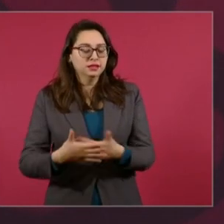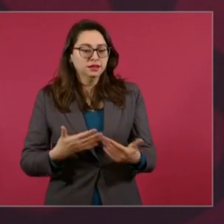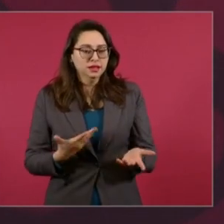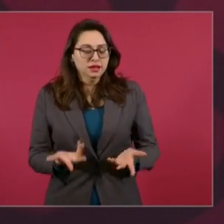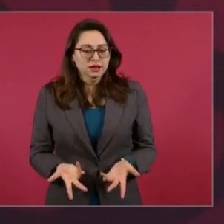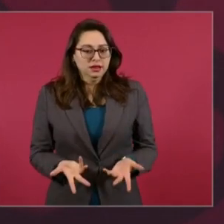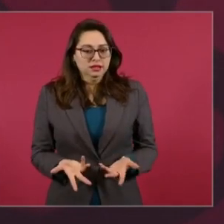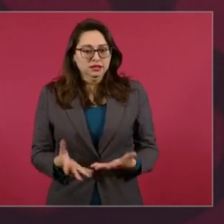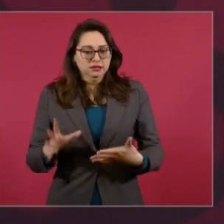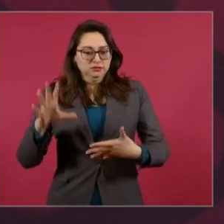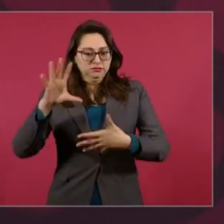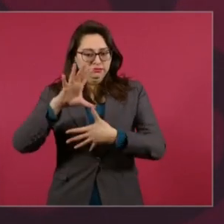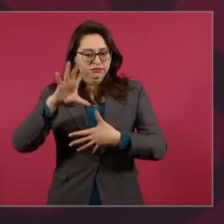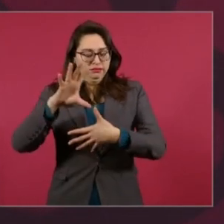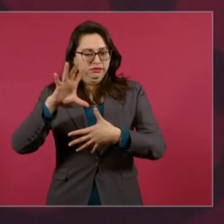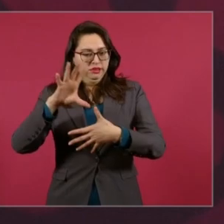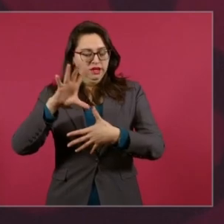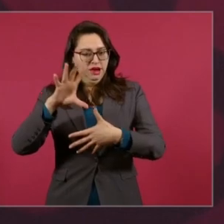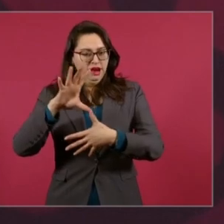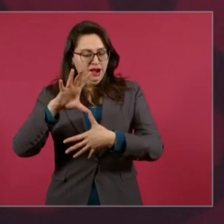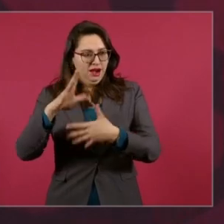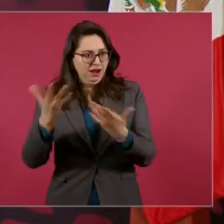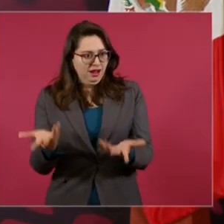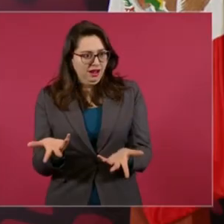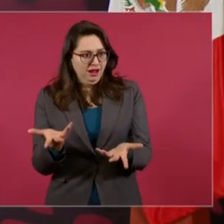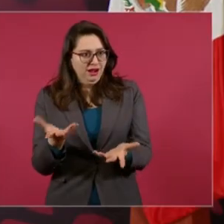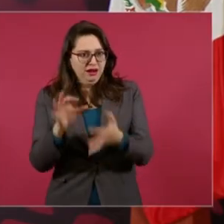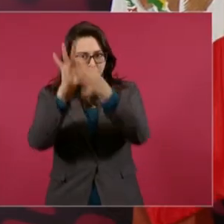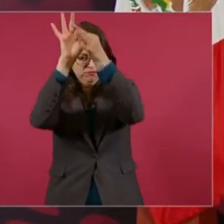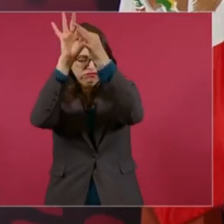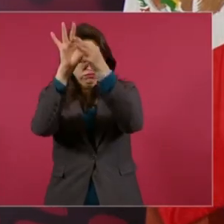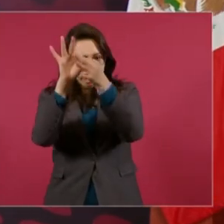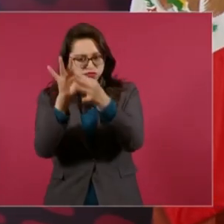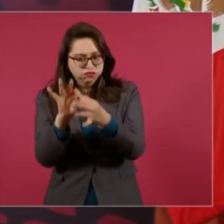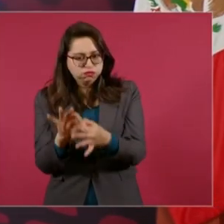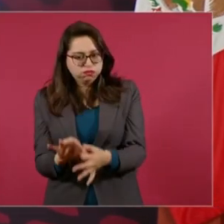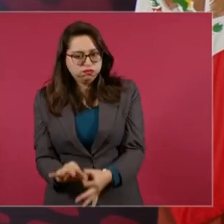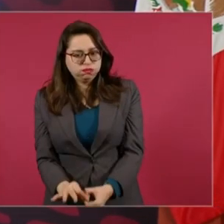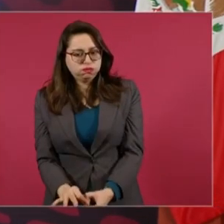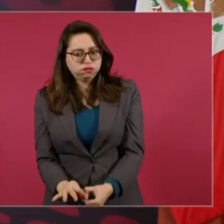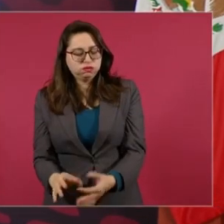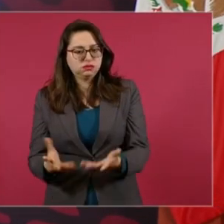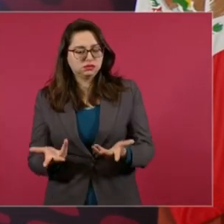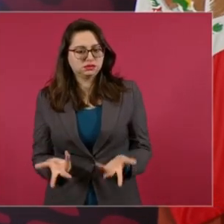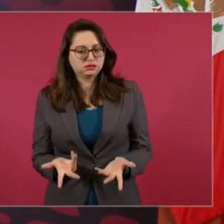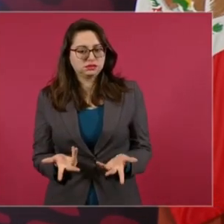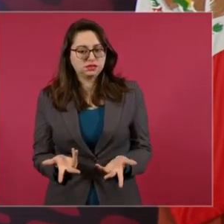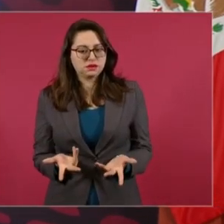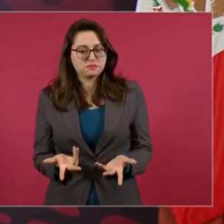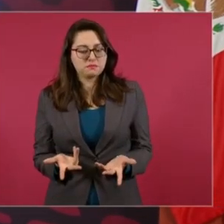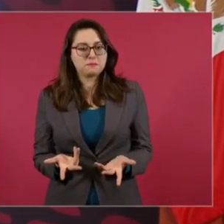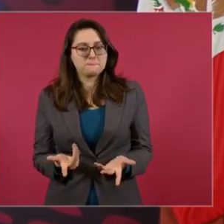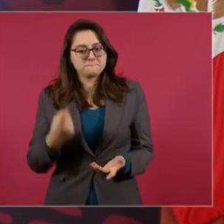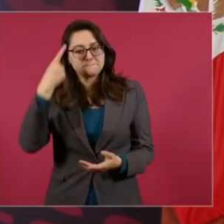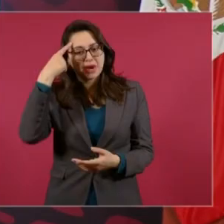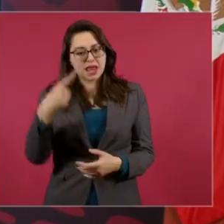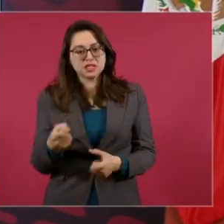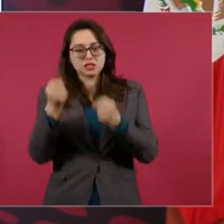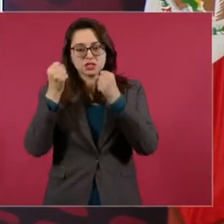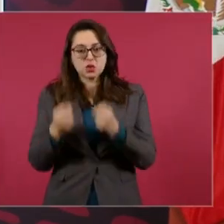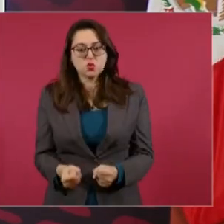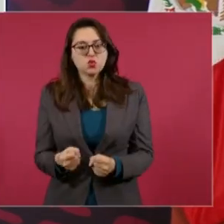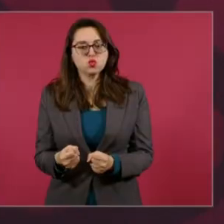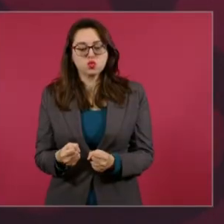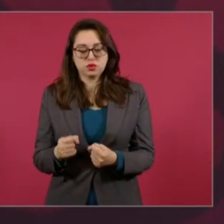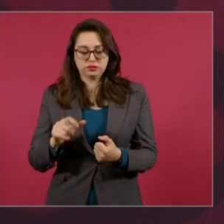que América se convierta, ya lo es, pero que haya planes para que se consolide